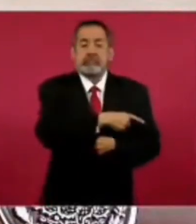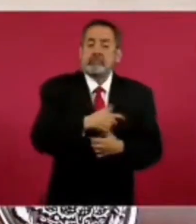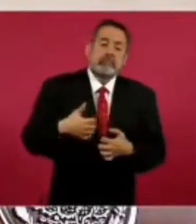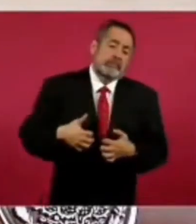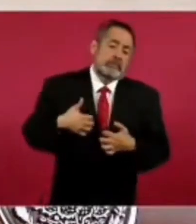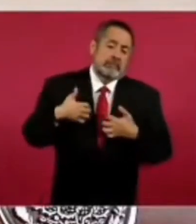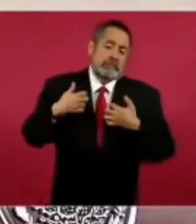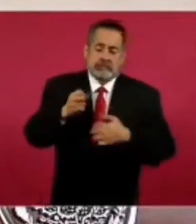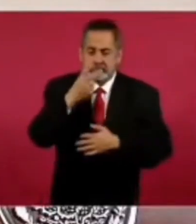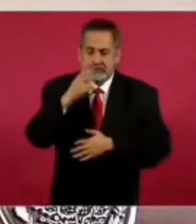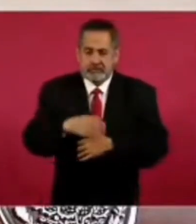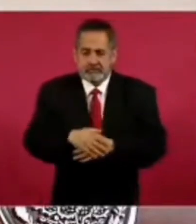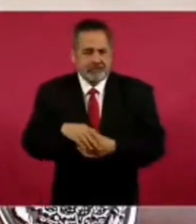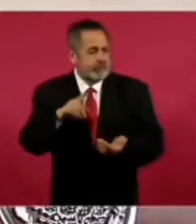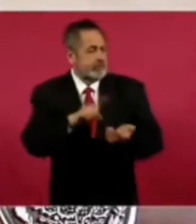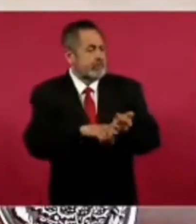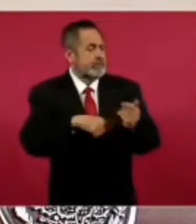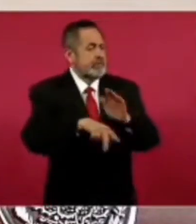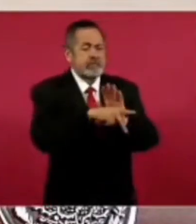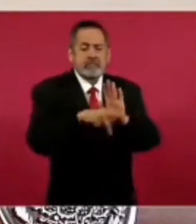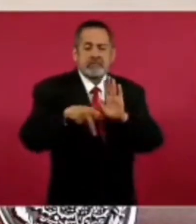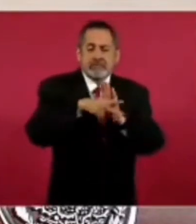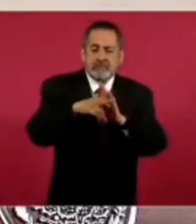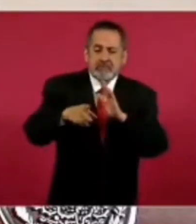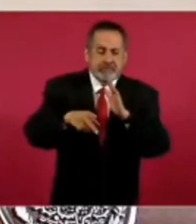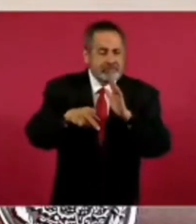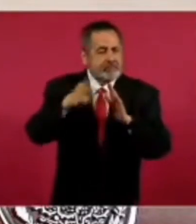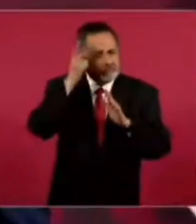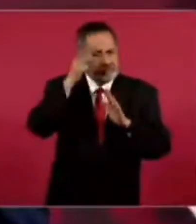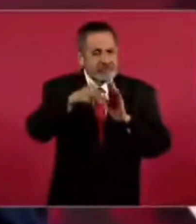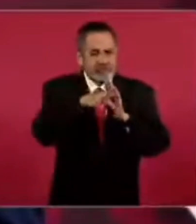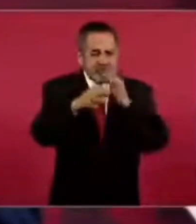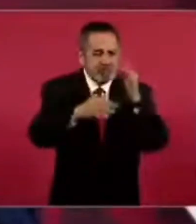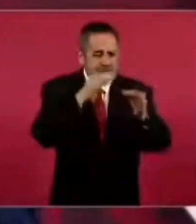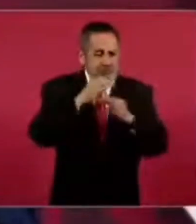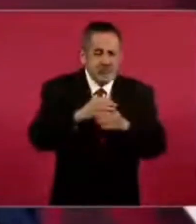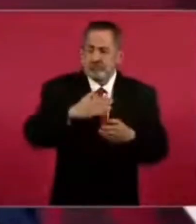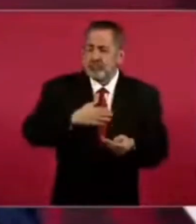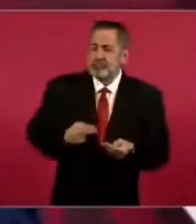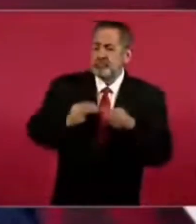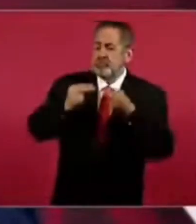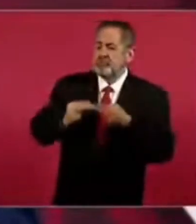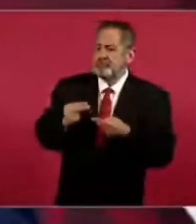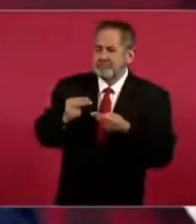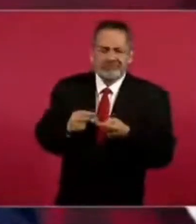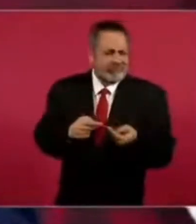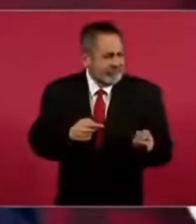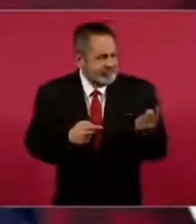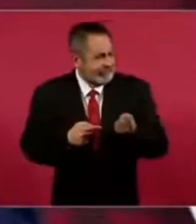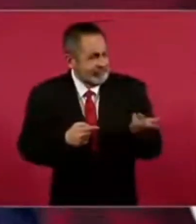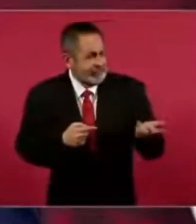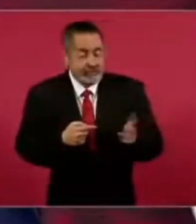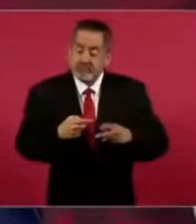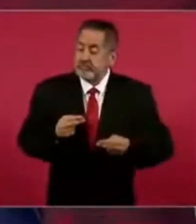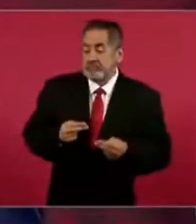Hasta periodistas estaban metidos en el negocio ilícito